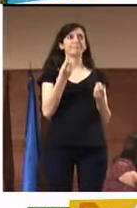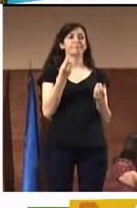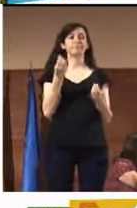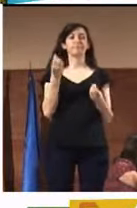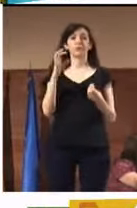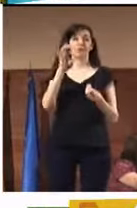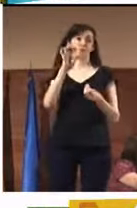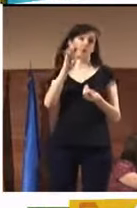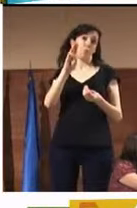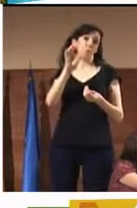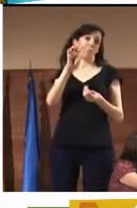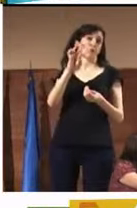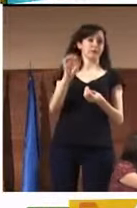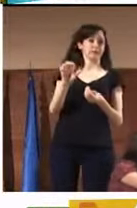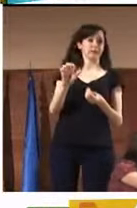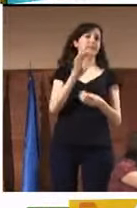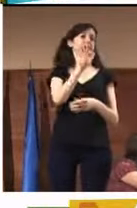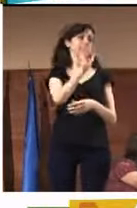Sí.